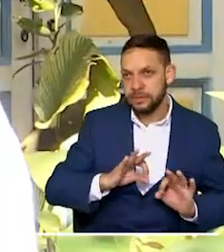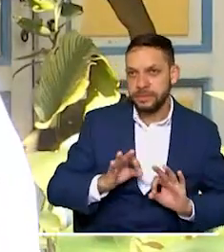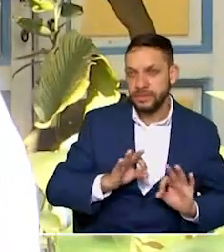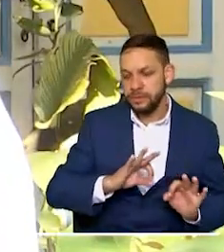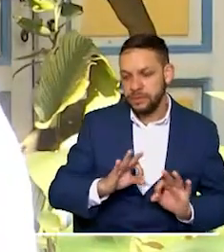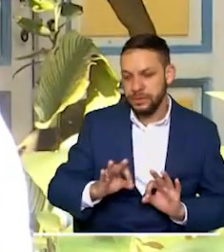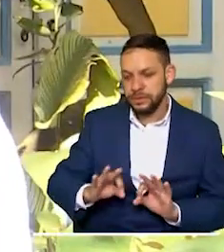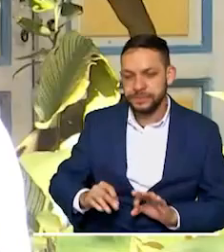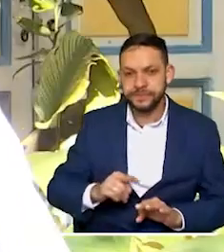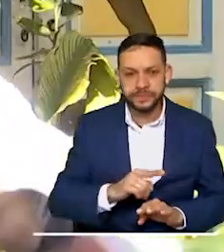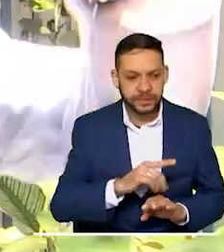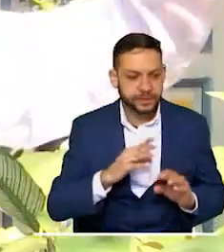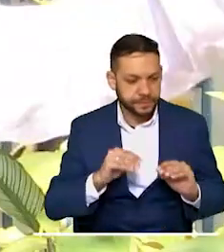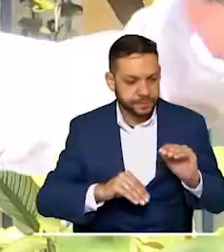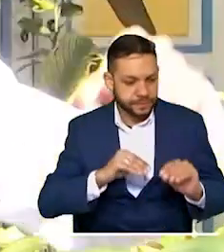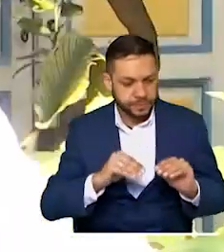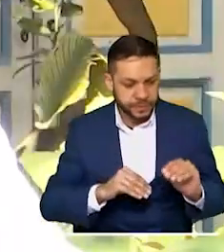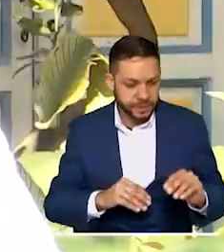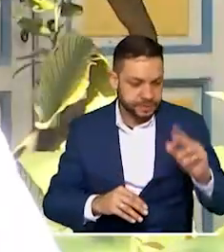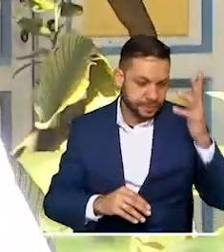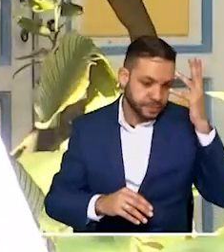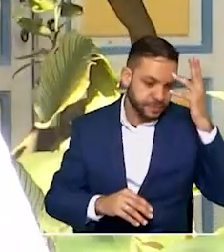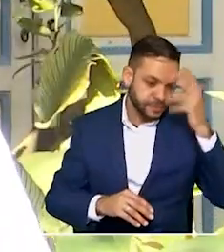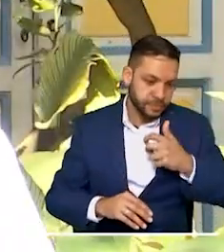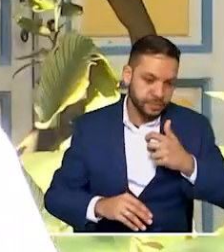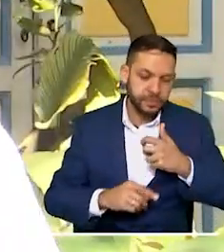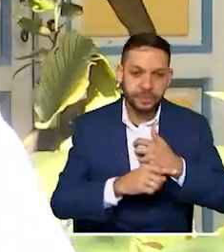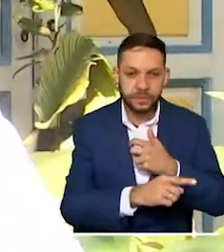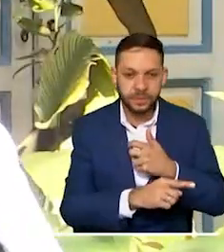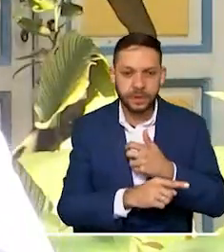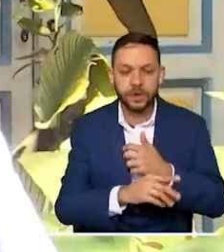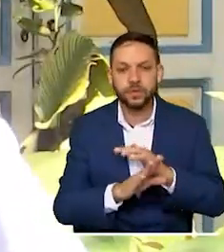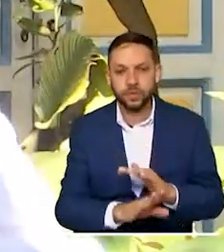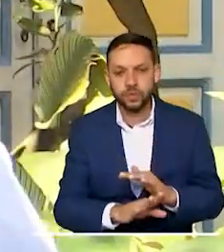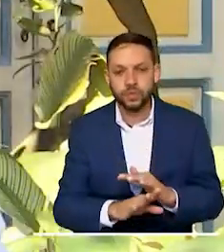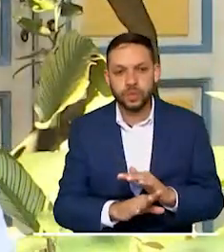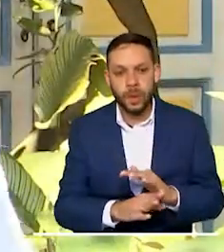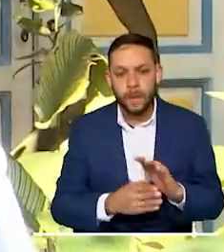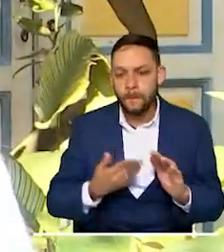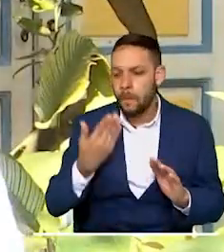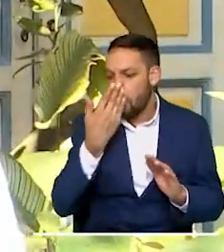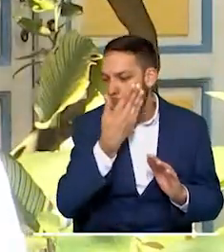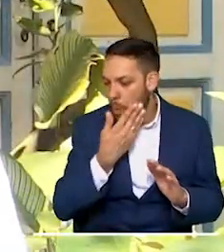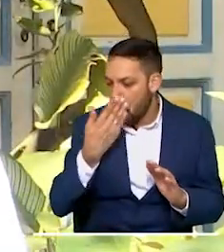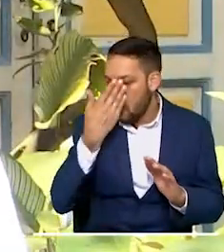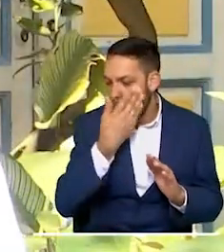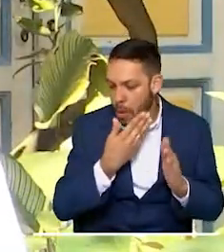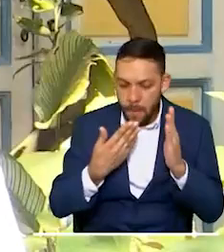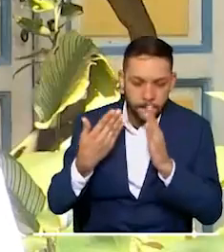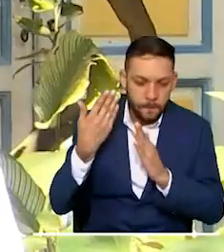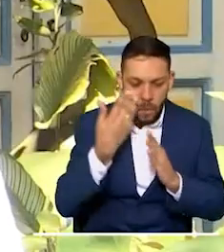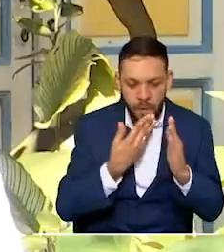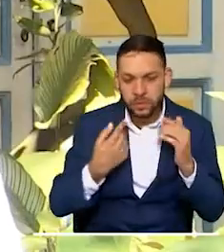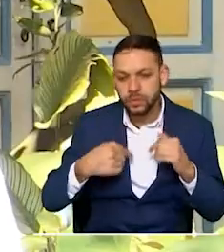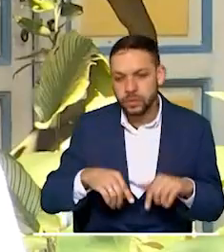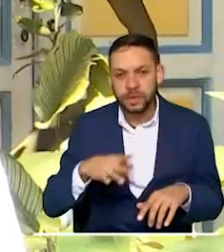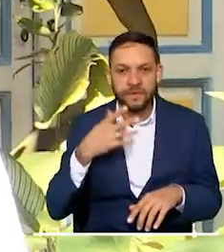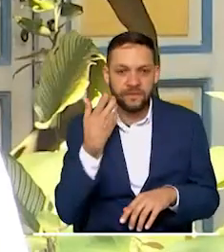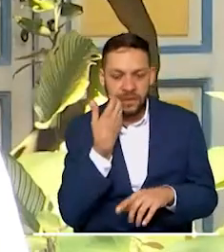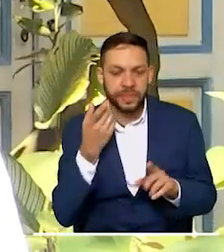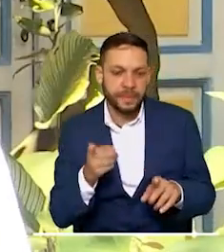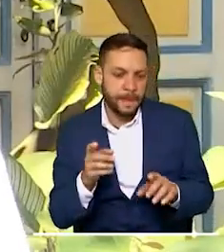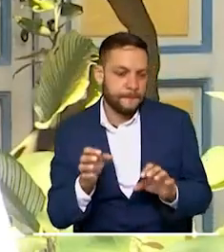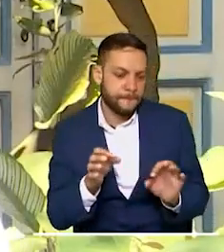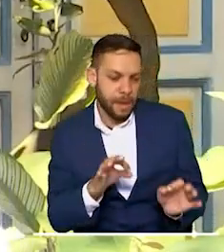resulta que acontece que estos exámenes y las imágenes no son solo diagnósticas en medio de un proceso de enfermedad, son también